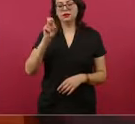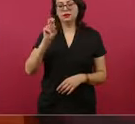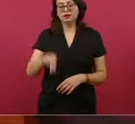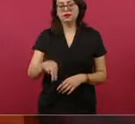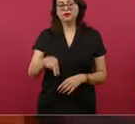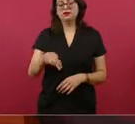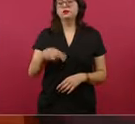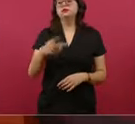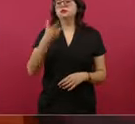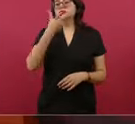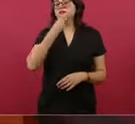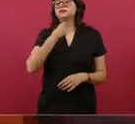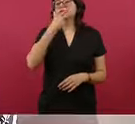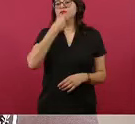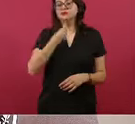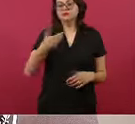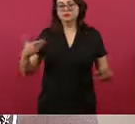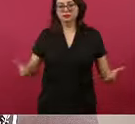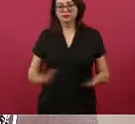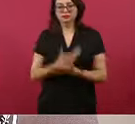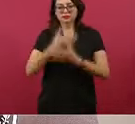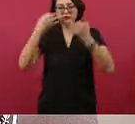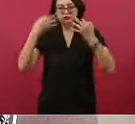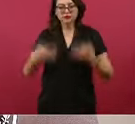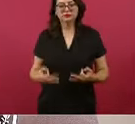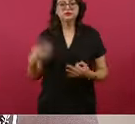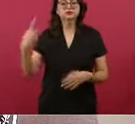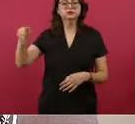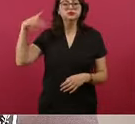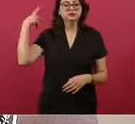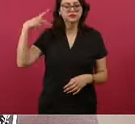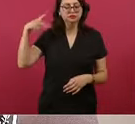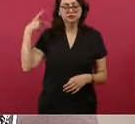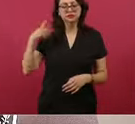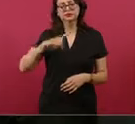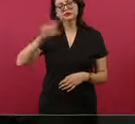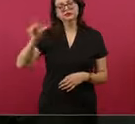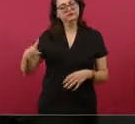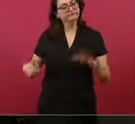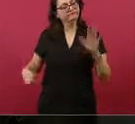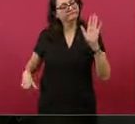Baja California, que terminando un acto en la campaña,